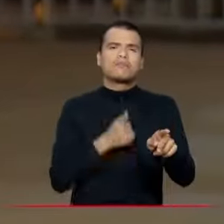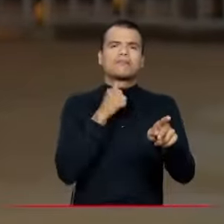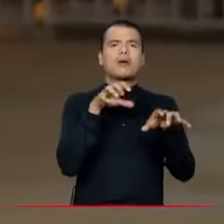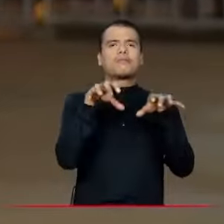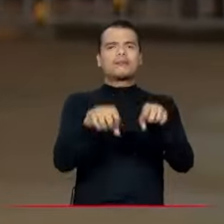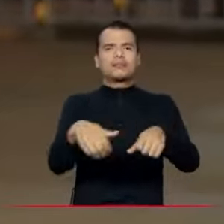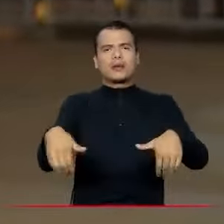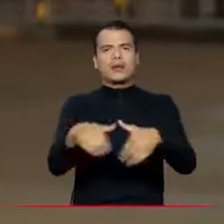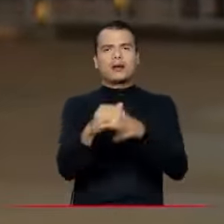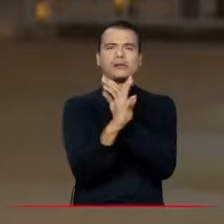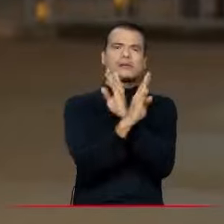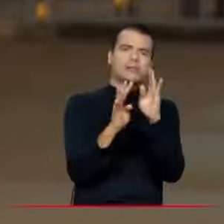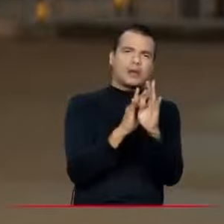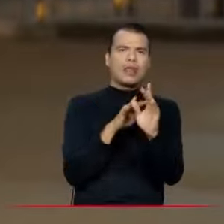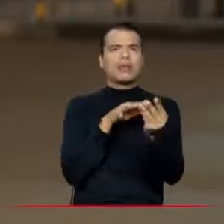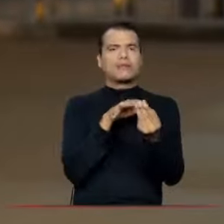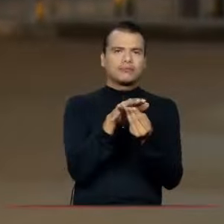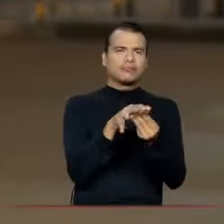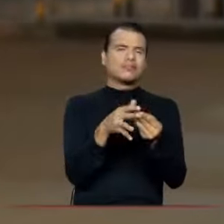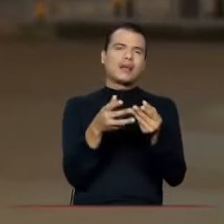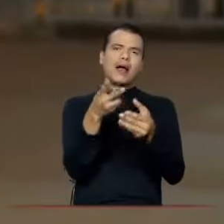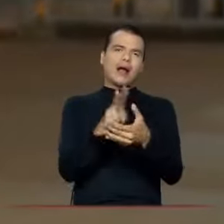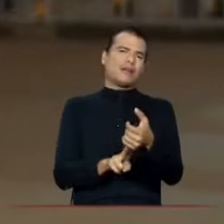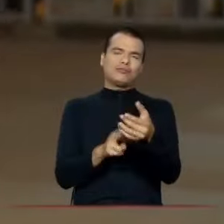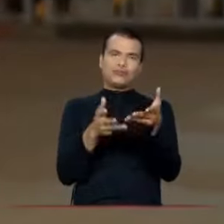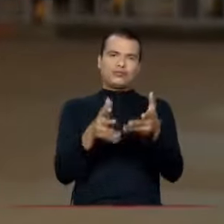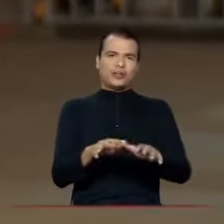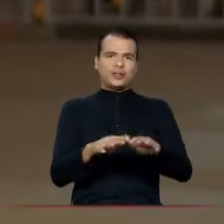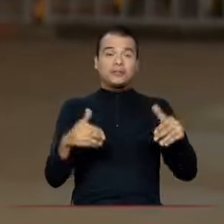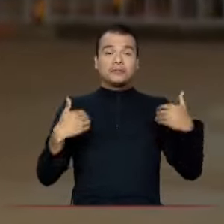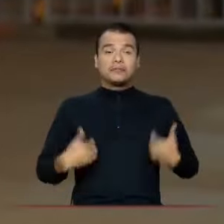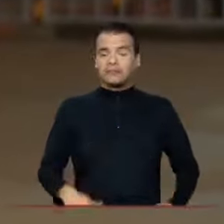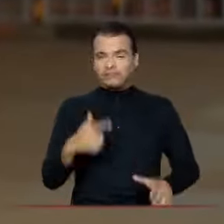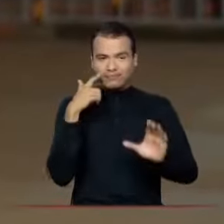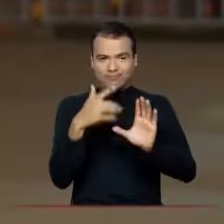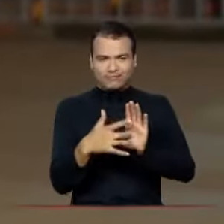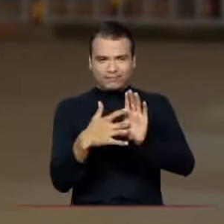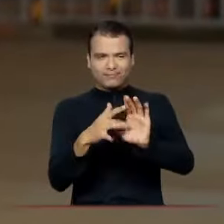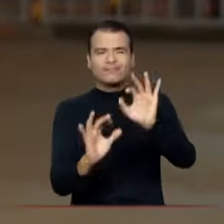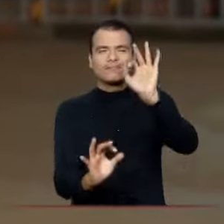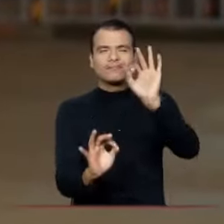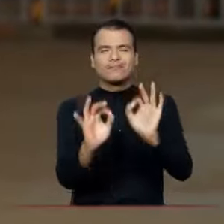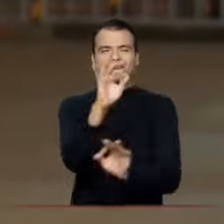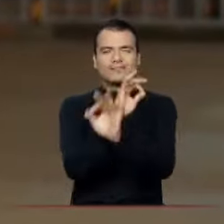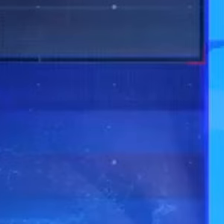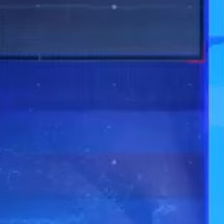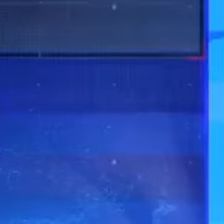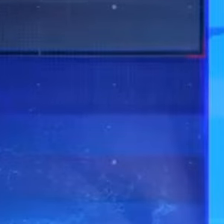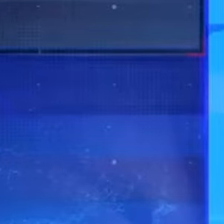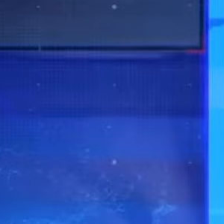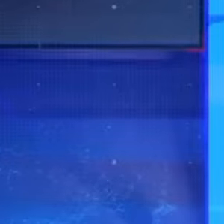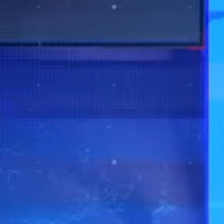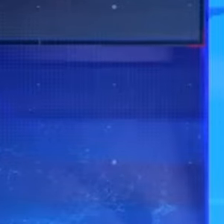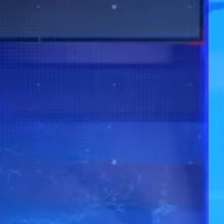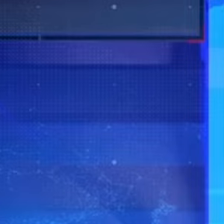los peatones. Es la información desde el sur de Cali, Luisa Solís para Telepacífico Noticias, la región todos los días.